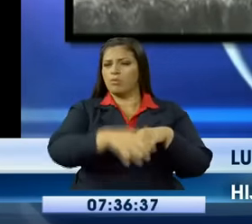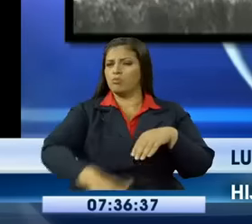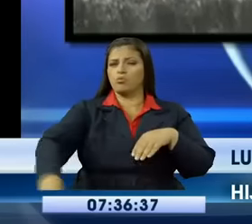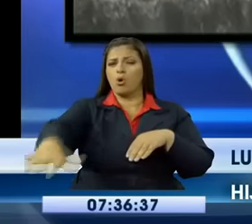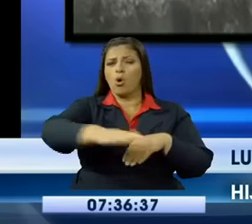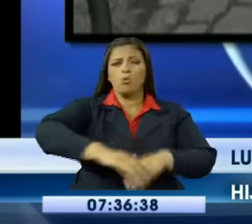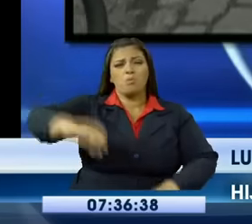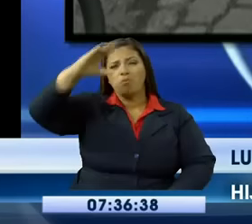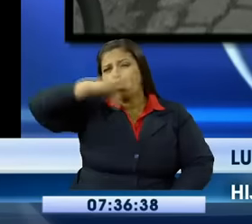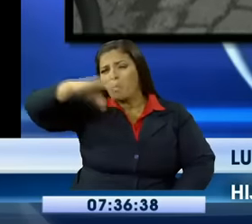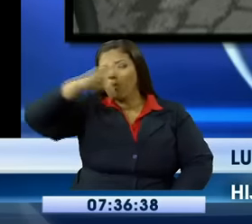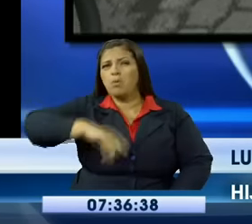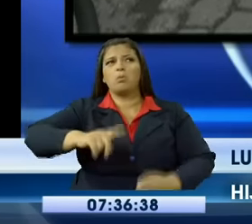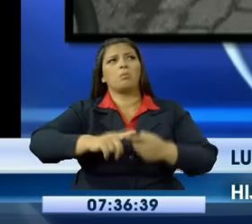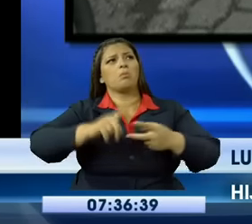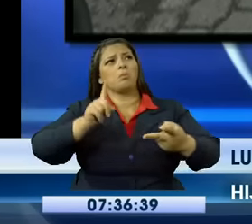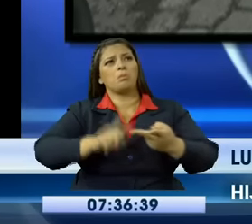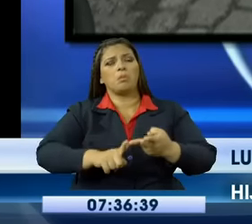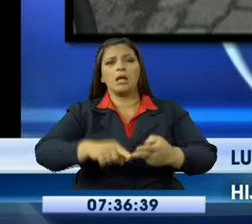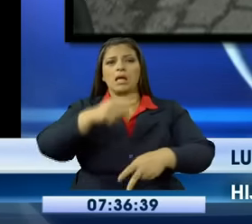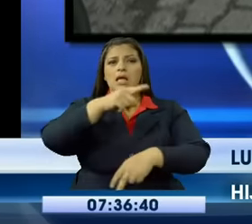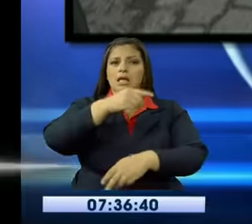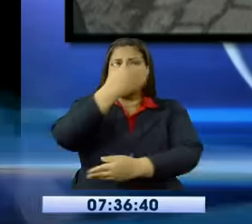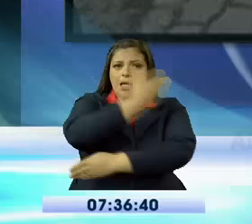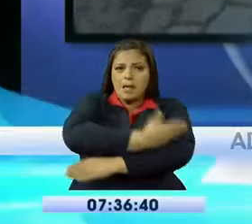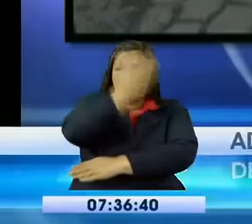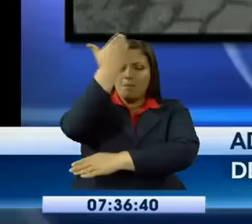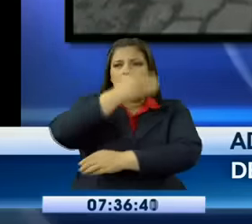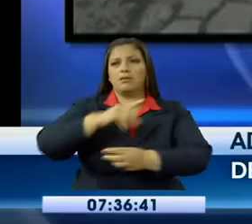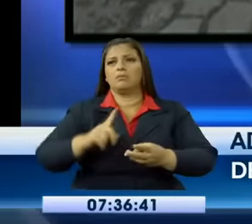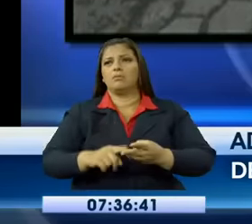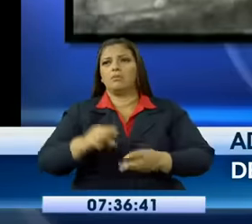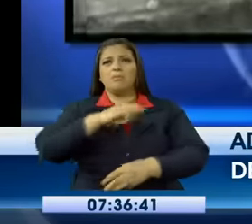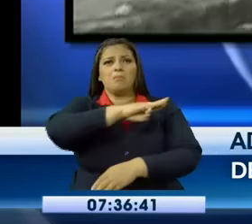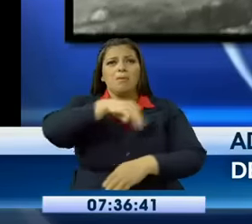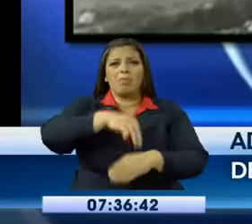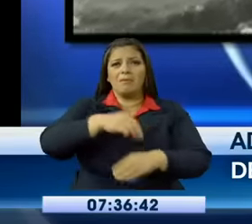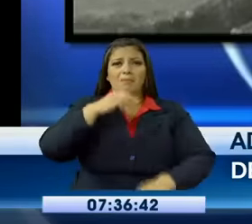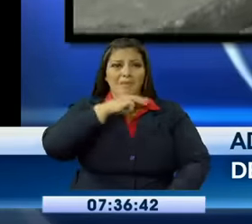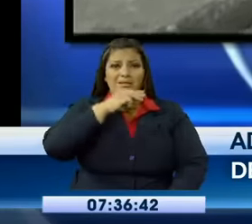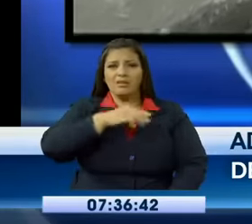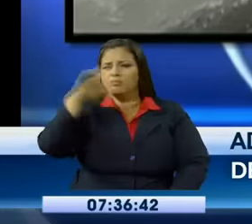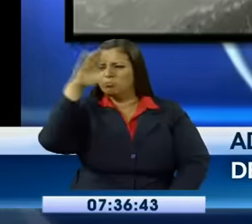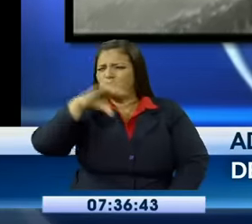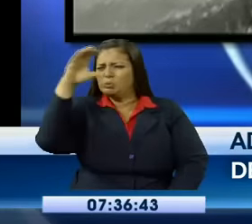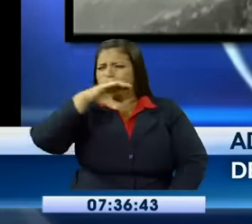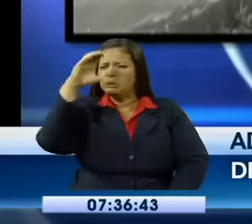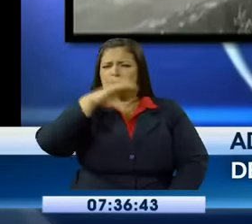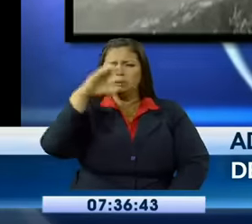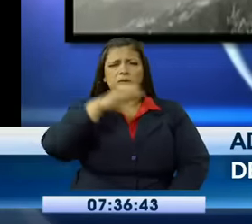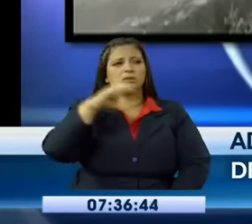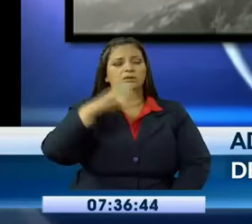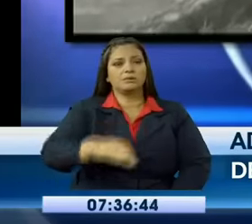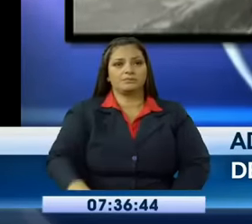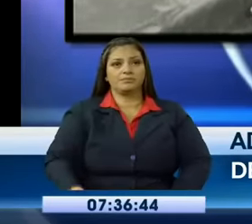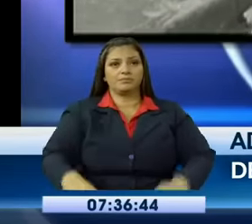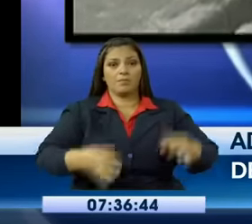eso hemos parte de lo que es la Manabí también. O sea, hemos andado pegando folletos con la foto de él.